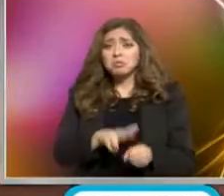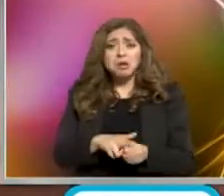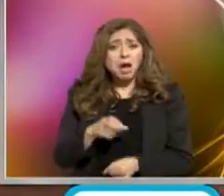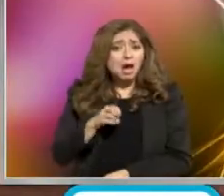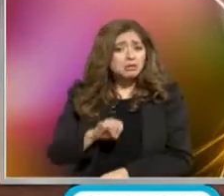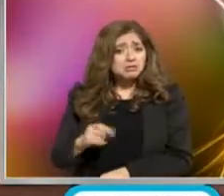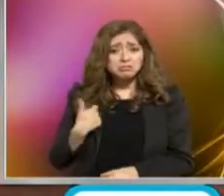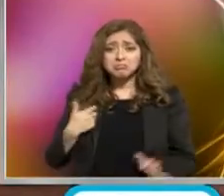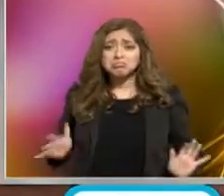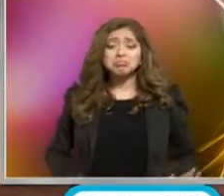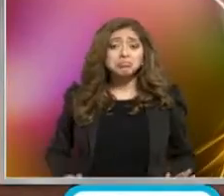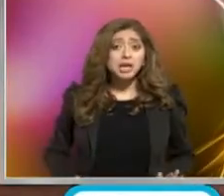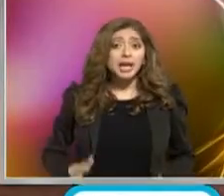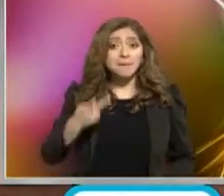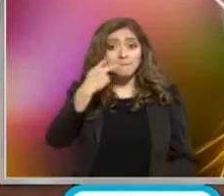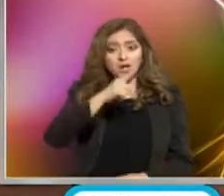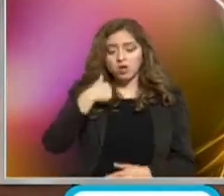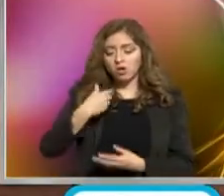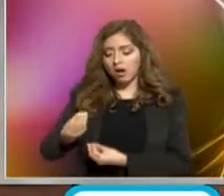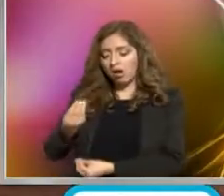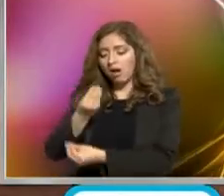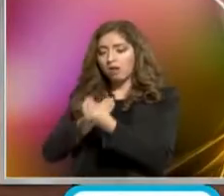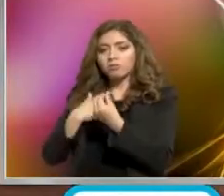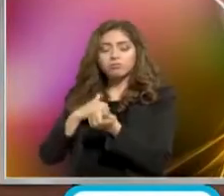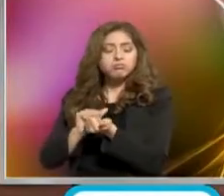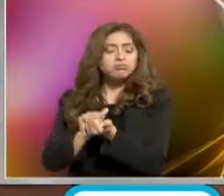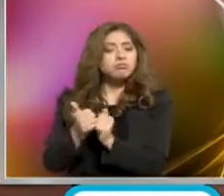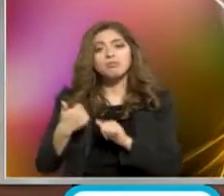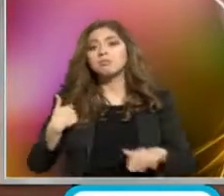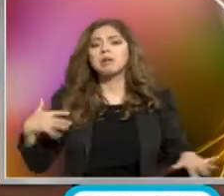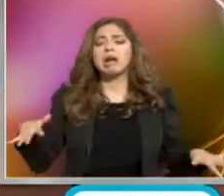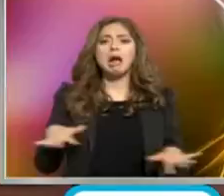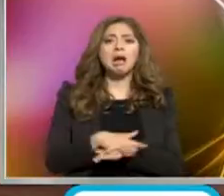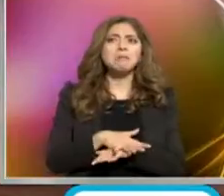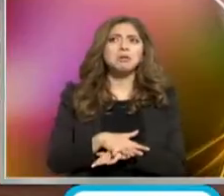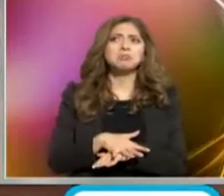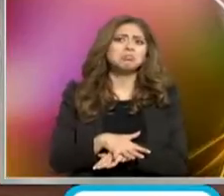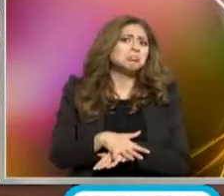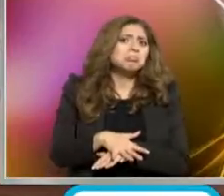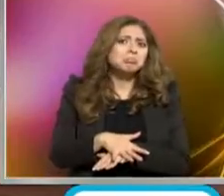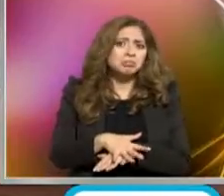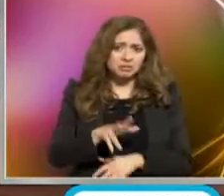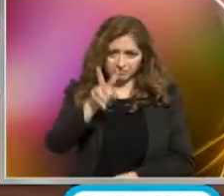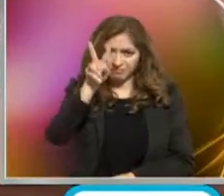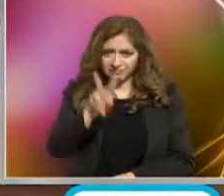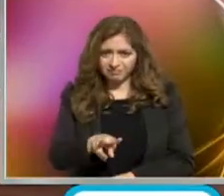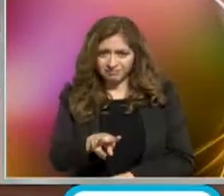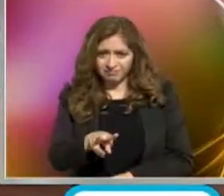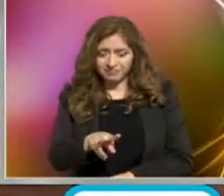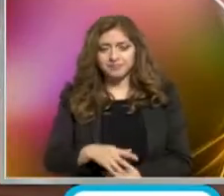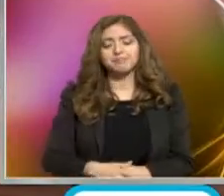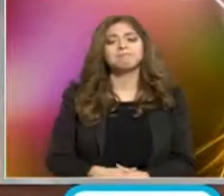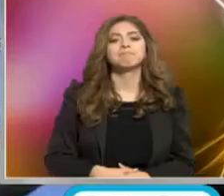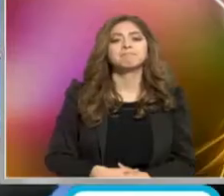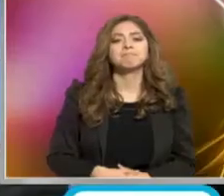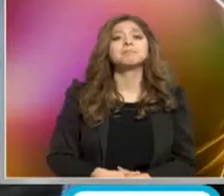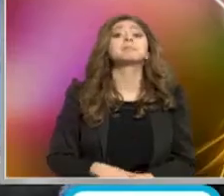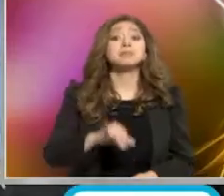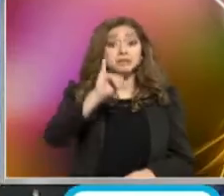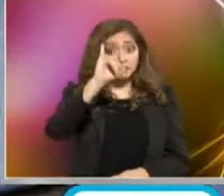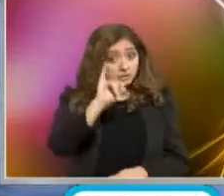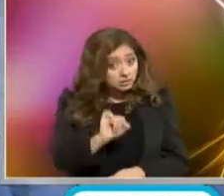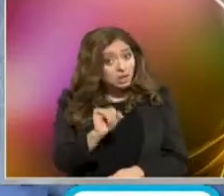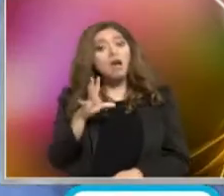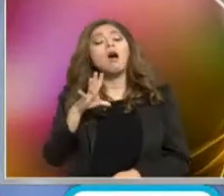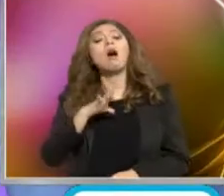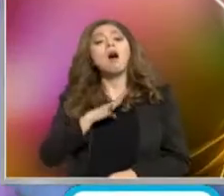conoces. Pero no es como que algo que sienta yo que me cambió el día. No. A mí sí me ¿Eso cambia es real? el chocolate. Sí, es real, hay alimentos que pueden